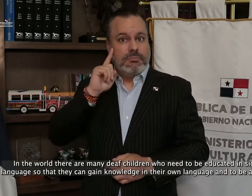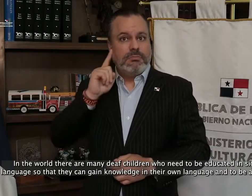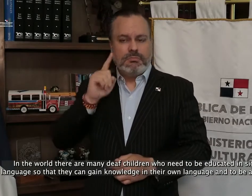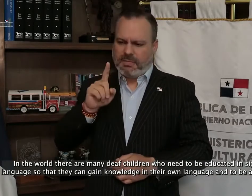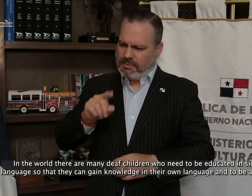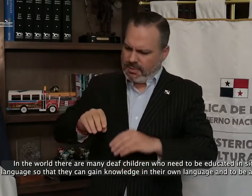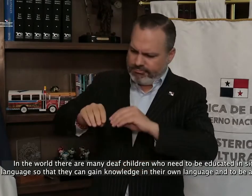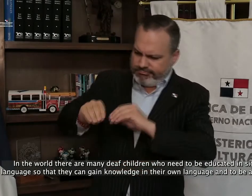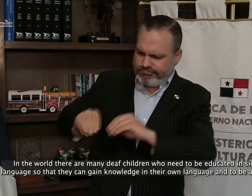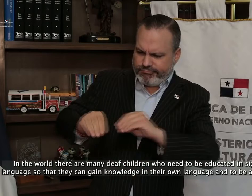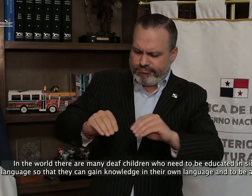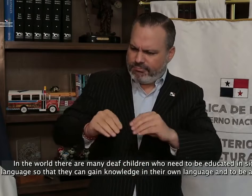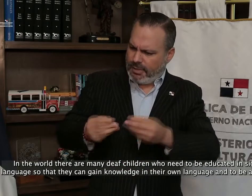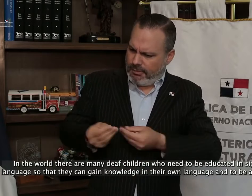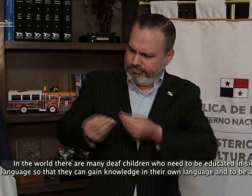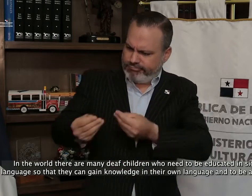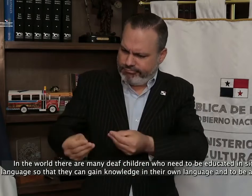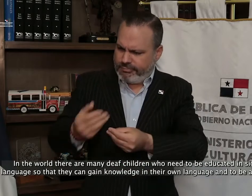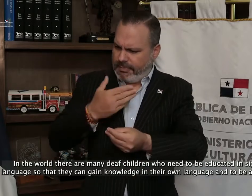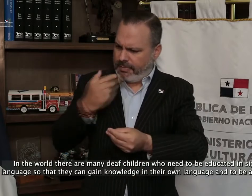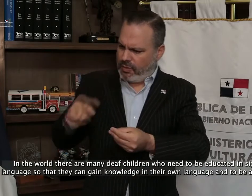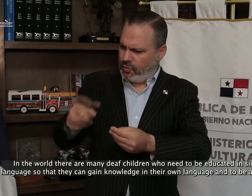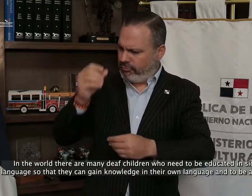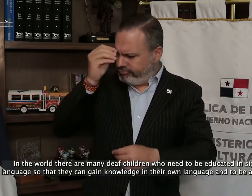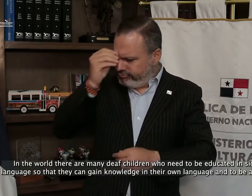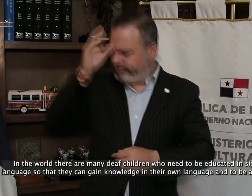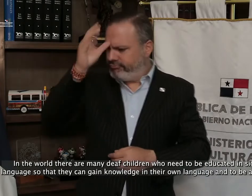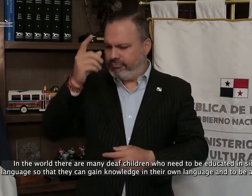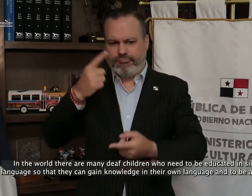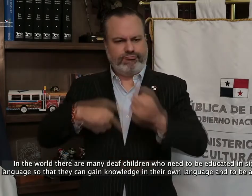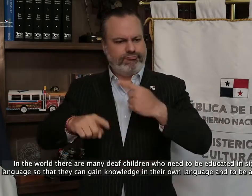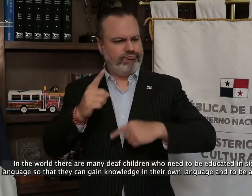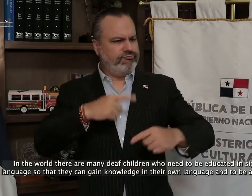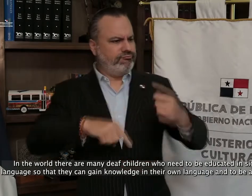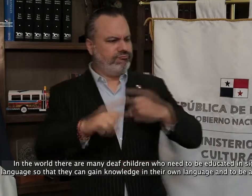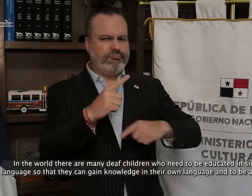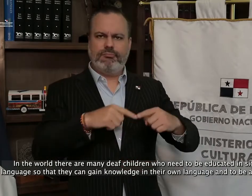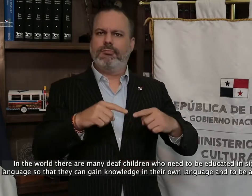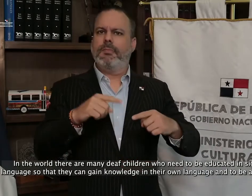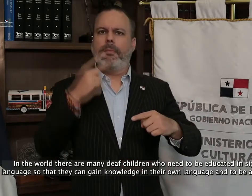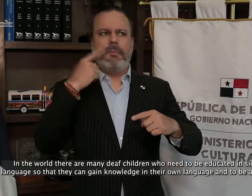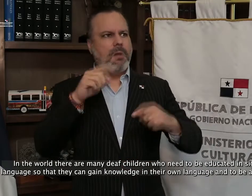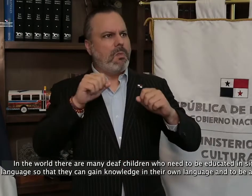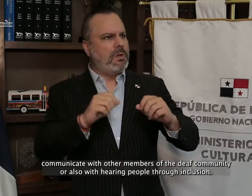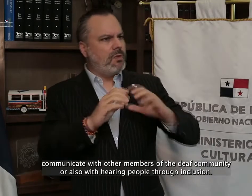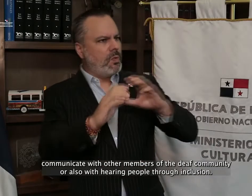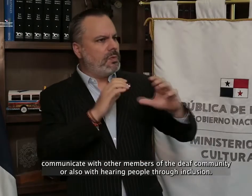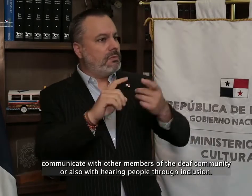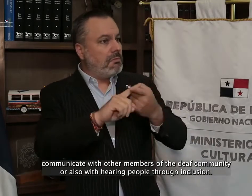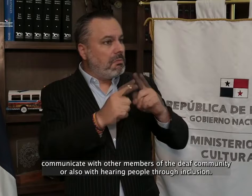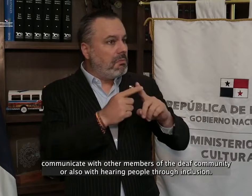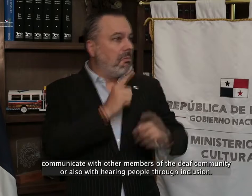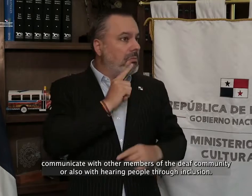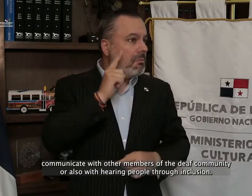señas es muy importante a nivel mundial y las necesidades que existen son muchas. En el